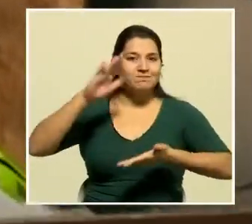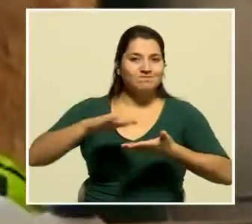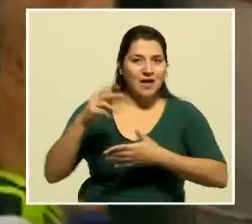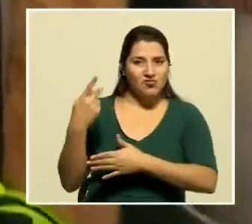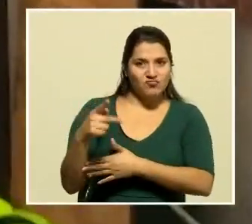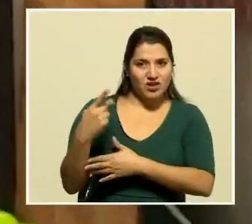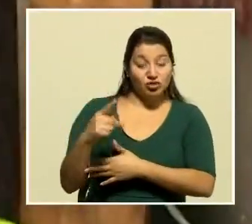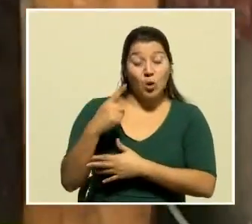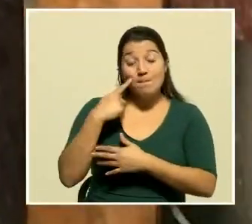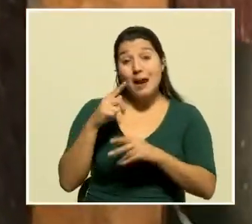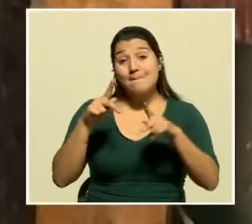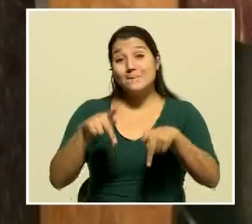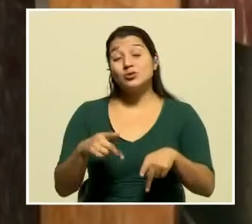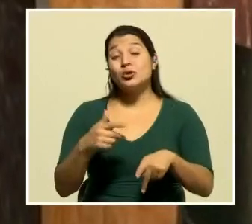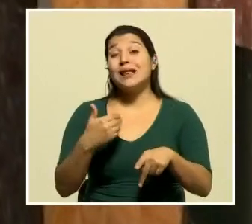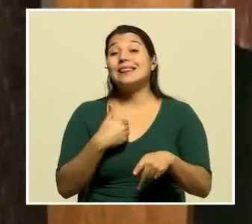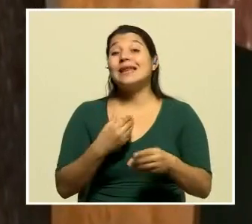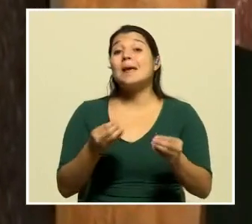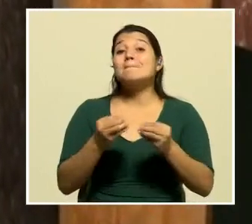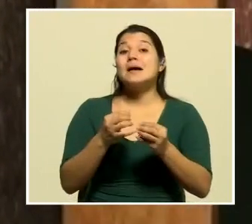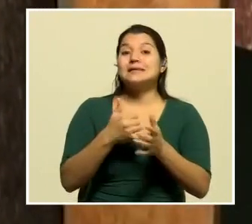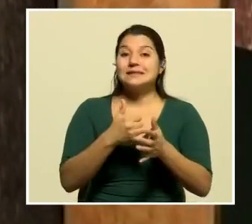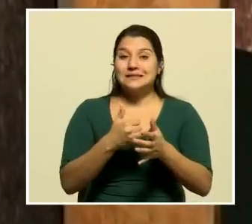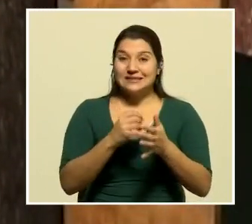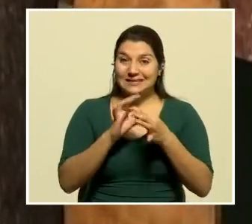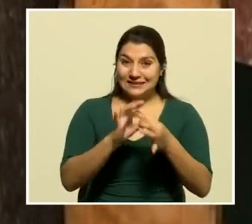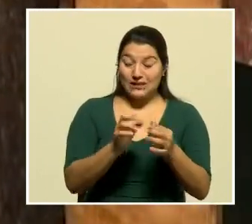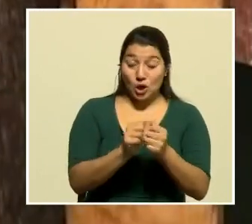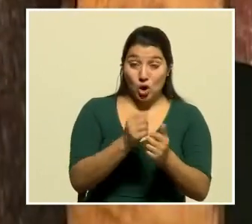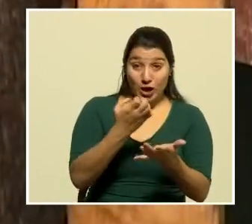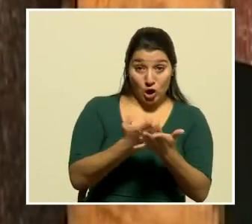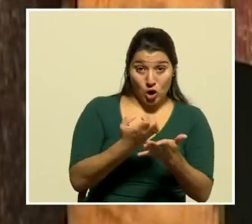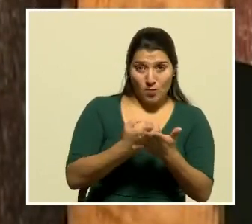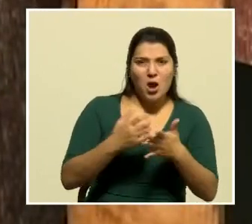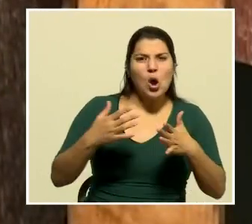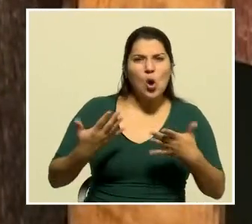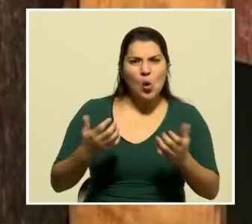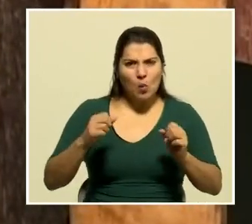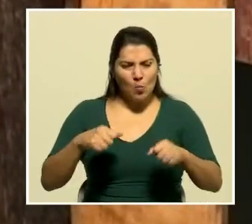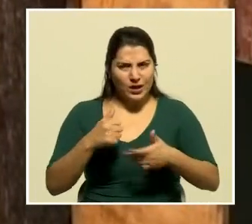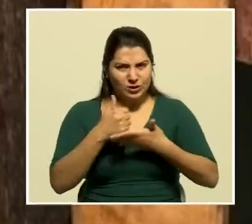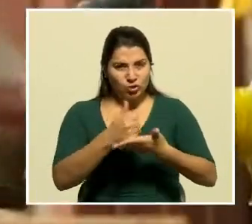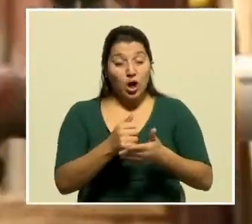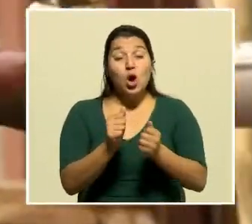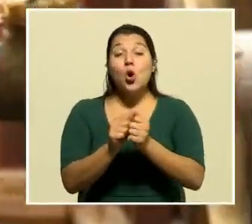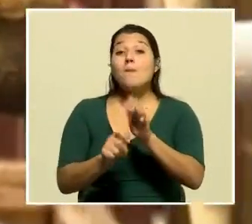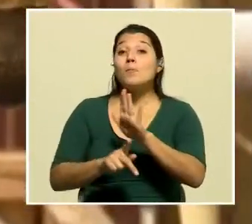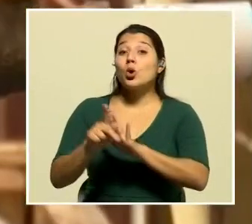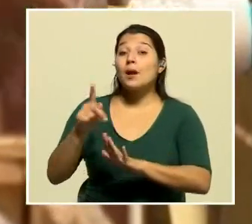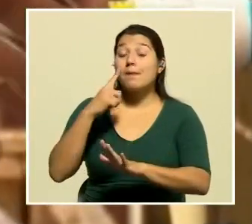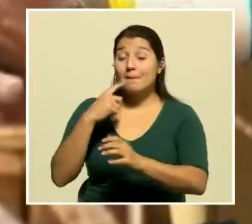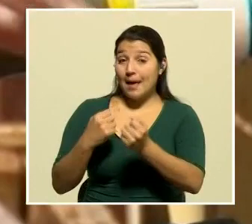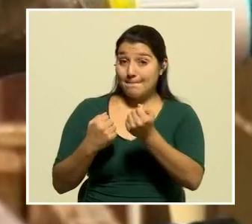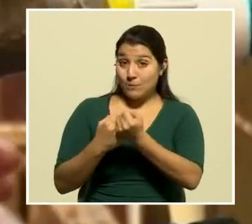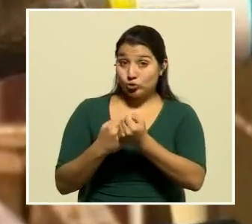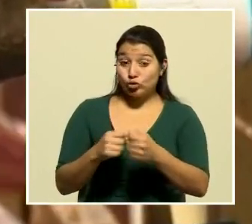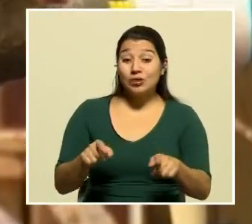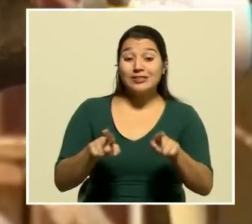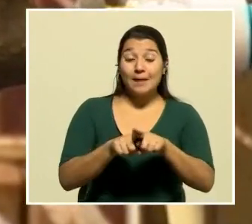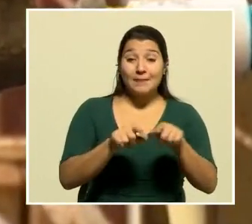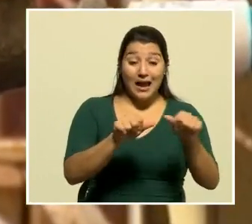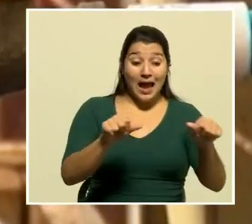más vulnerables económicamente por medio de programas de apoyo. El estudio también indica que la protección de los sectores pobres,